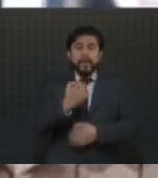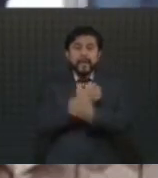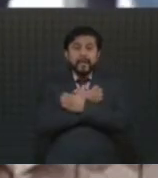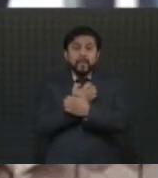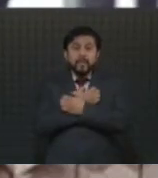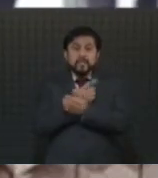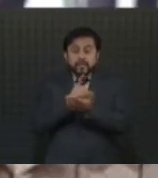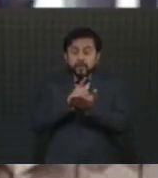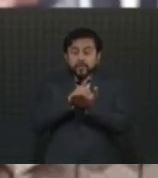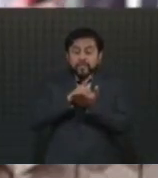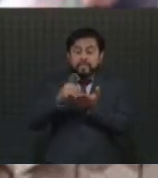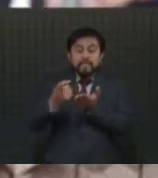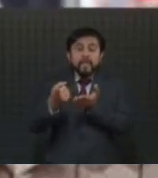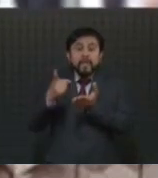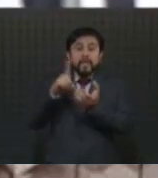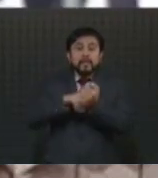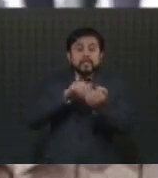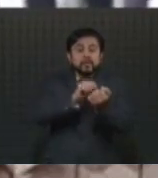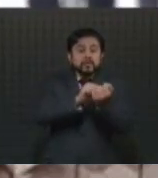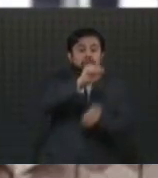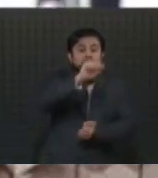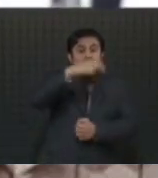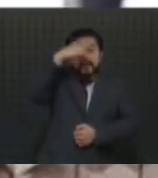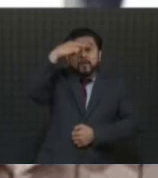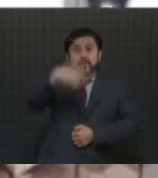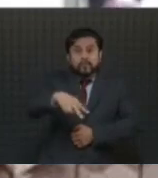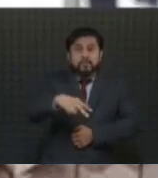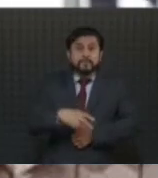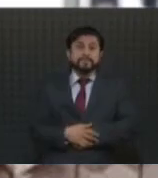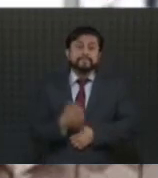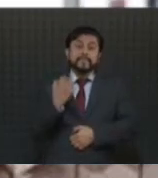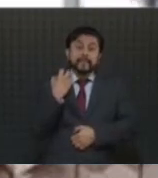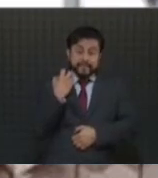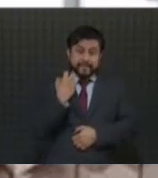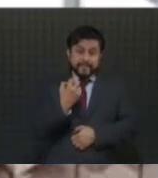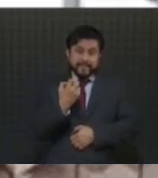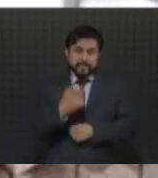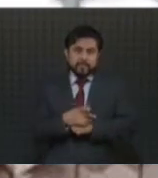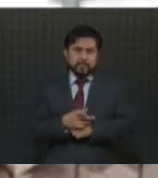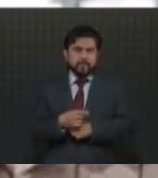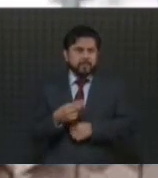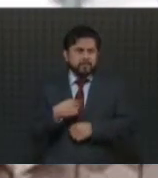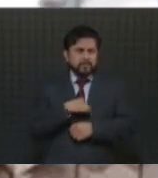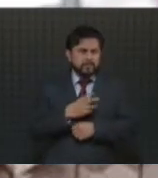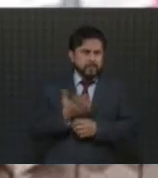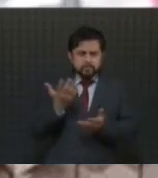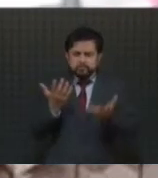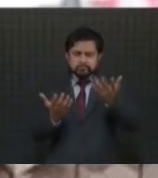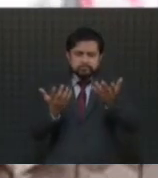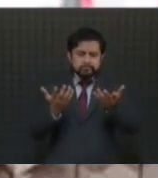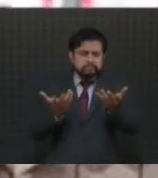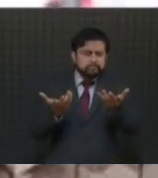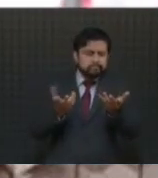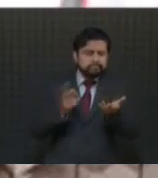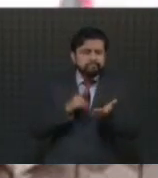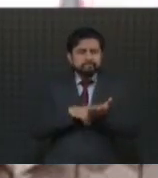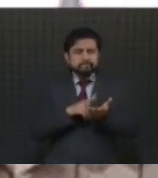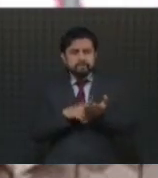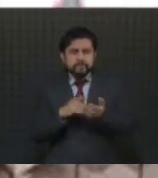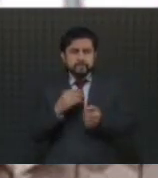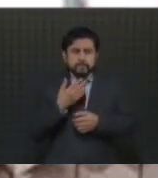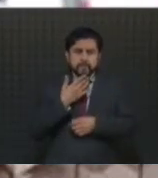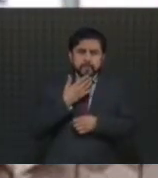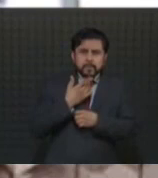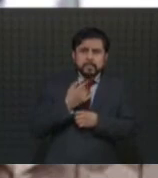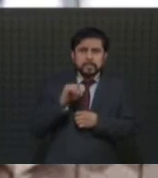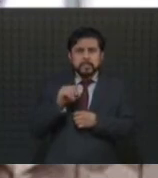de la Constitución. Así que no es un asunto de que tenga que valorarse mercantilmente un derecho para